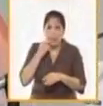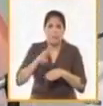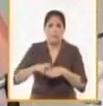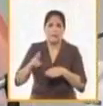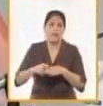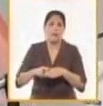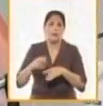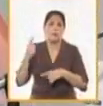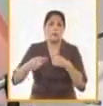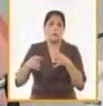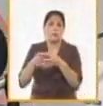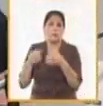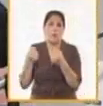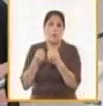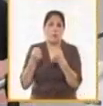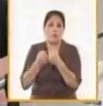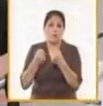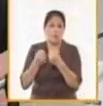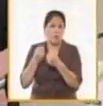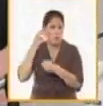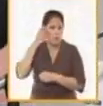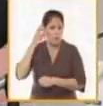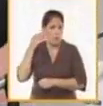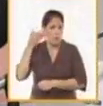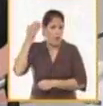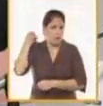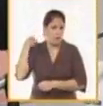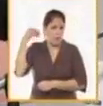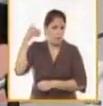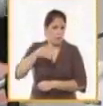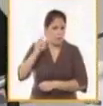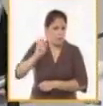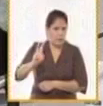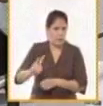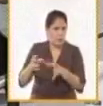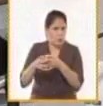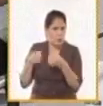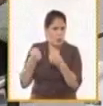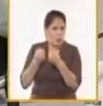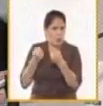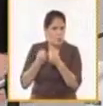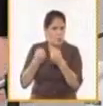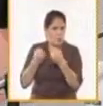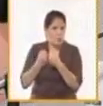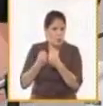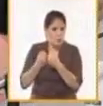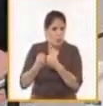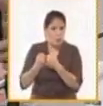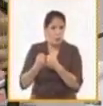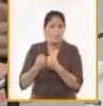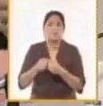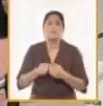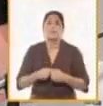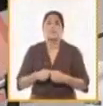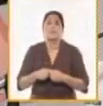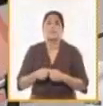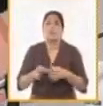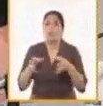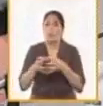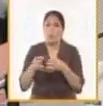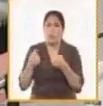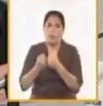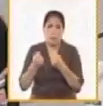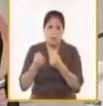conversábamos, que yo visité, que hubo un momento en que la oposición tradicional, hablamos de Rosales, del